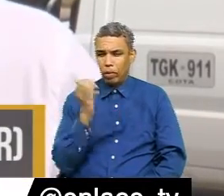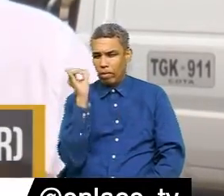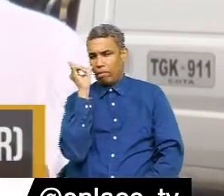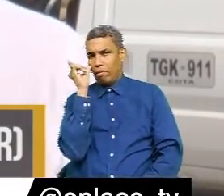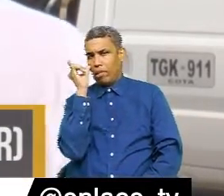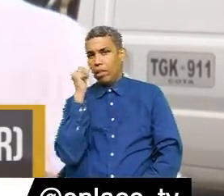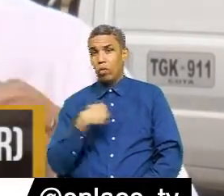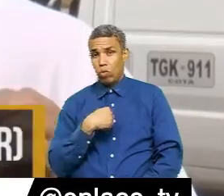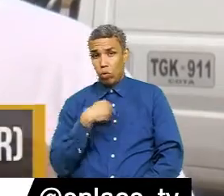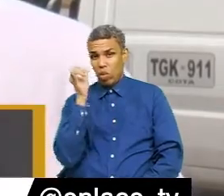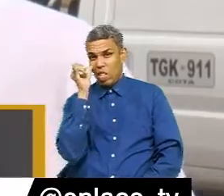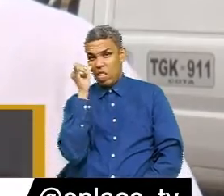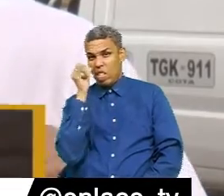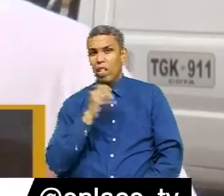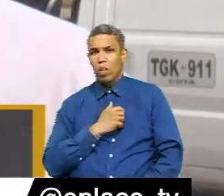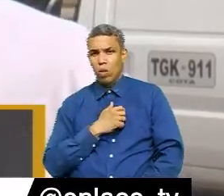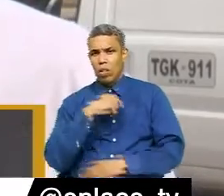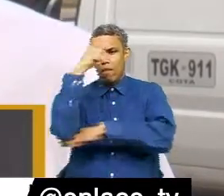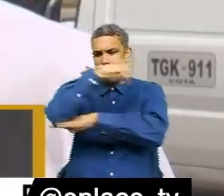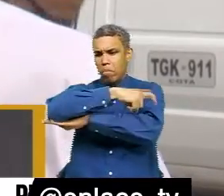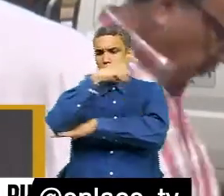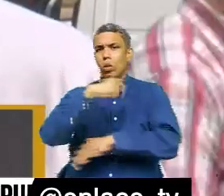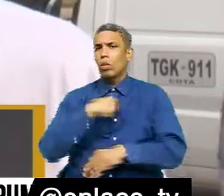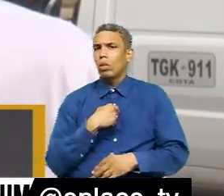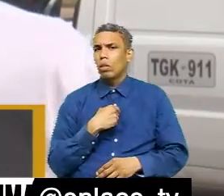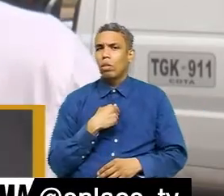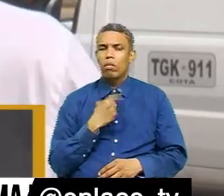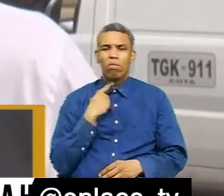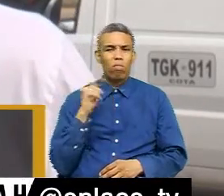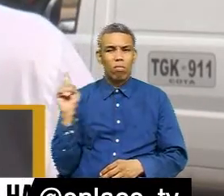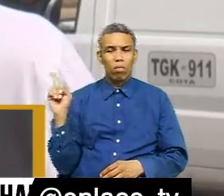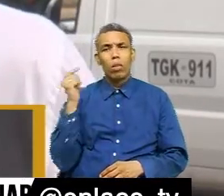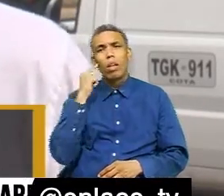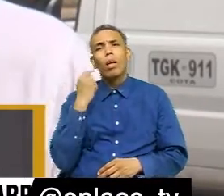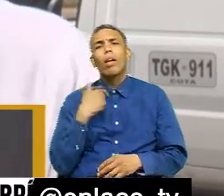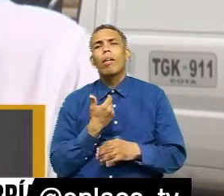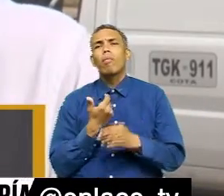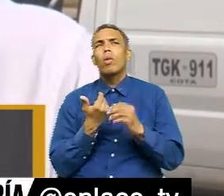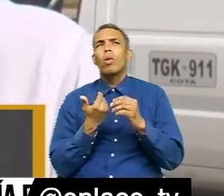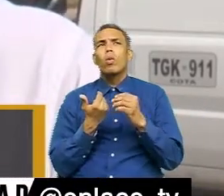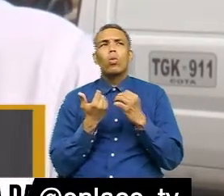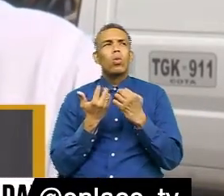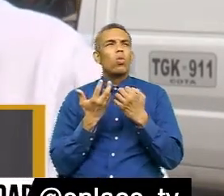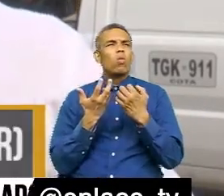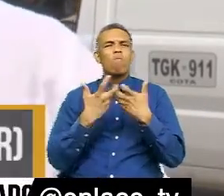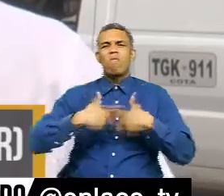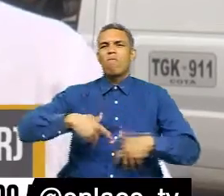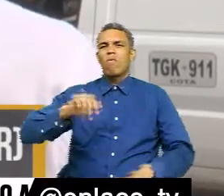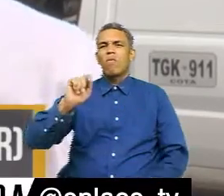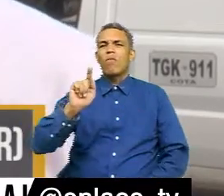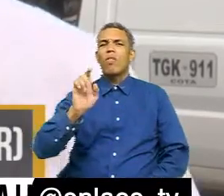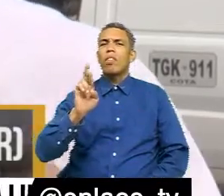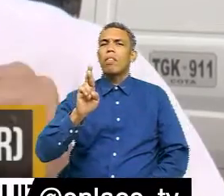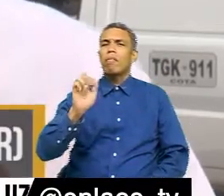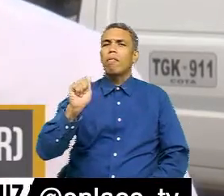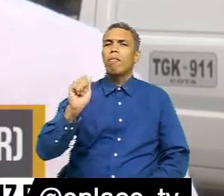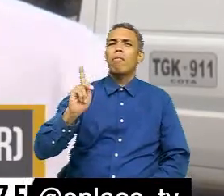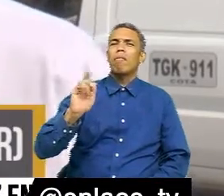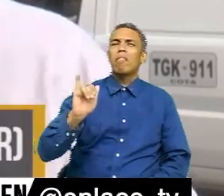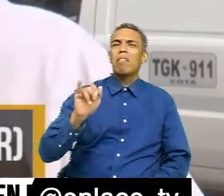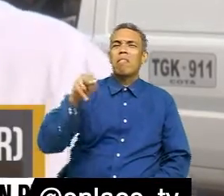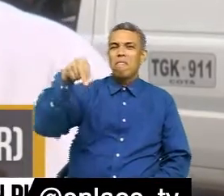acuerdo al uso de la tecnología de fracking para la explotación de hidrocarburos no convencionales, y somos solidarios plenamente con